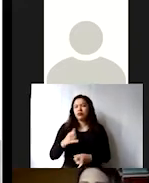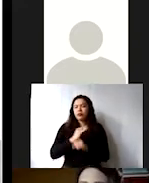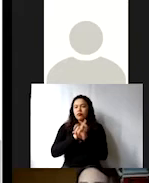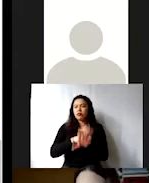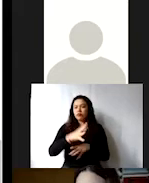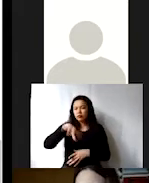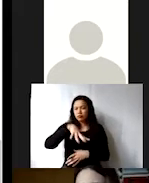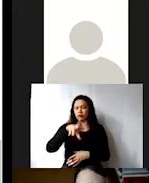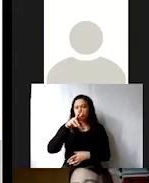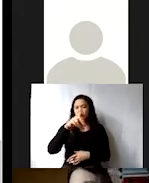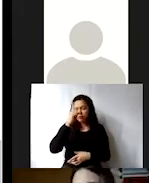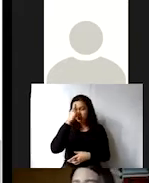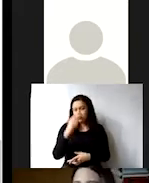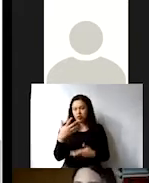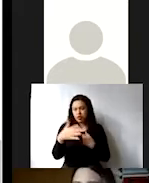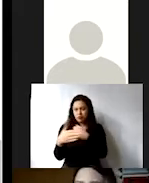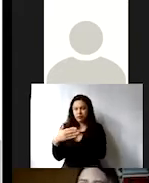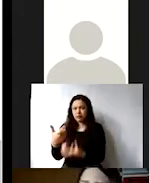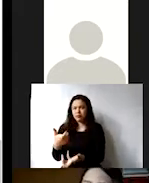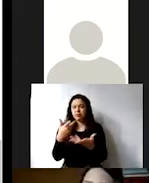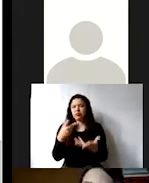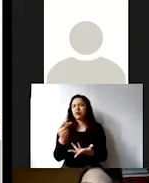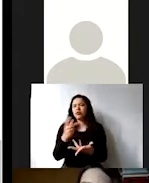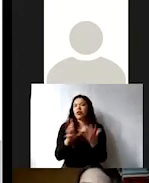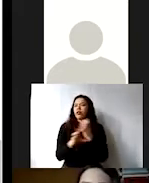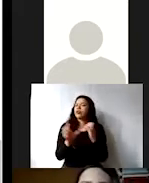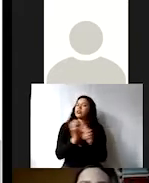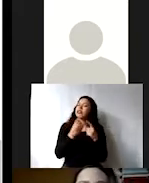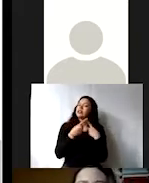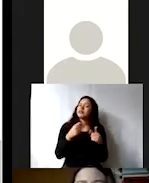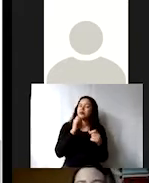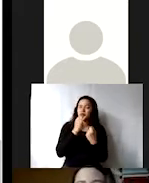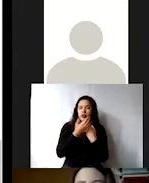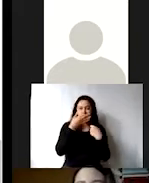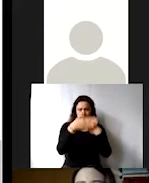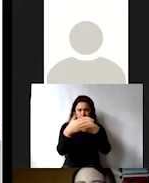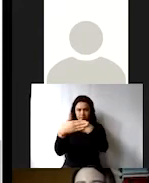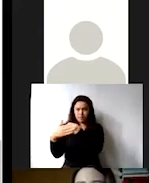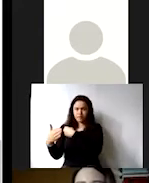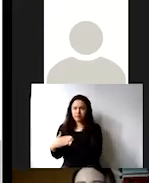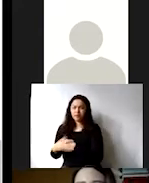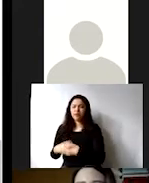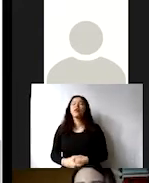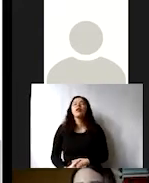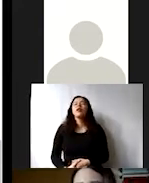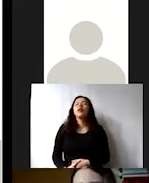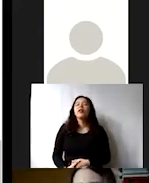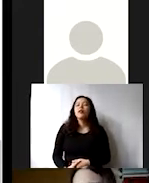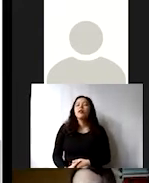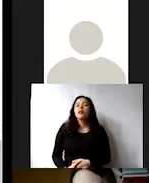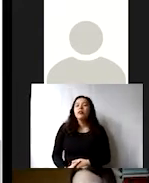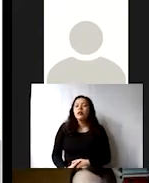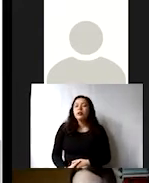de financiamiento, que creo que son distintas cosas, pero sí son convocatorias. Es la